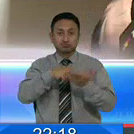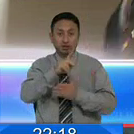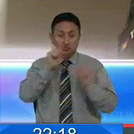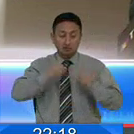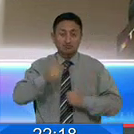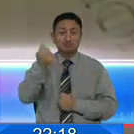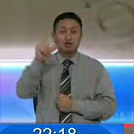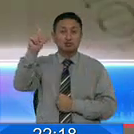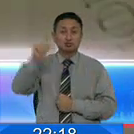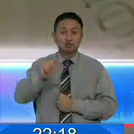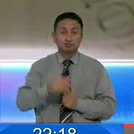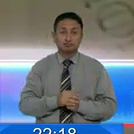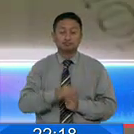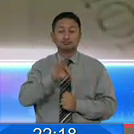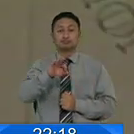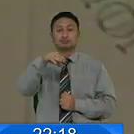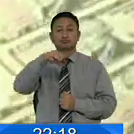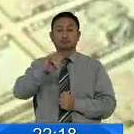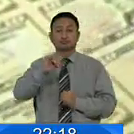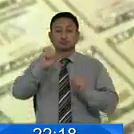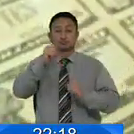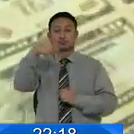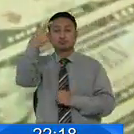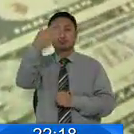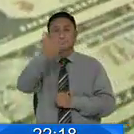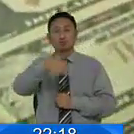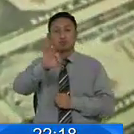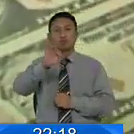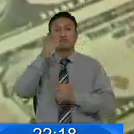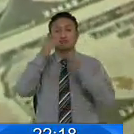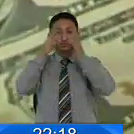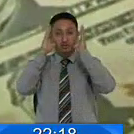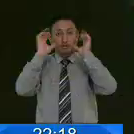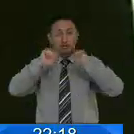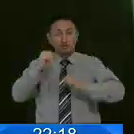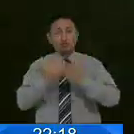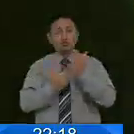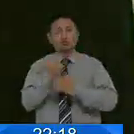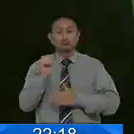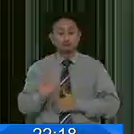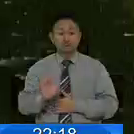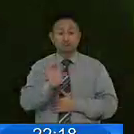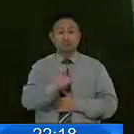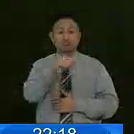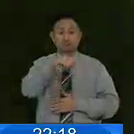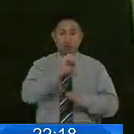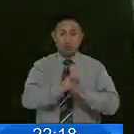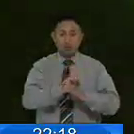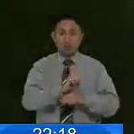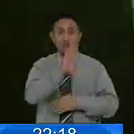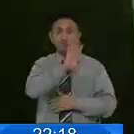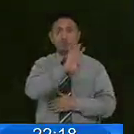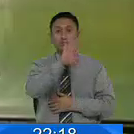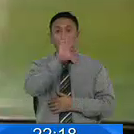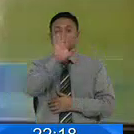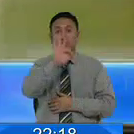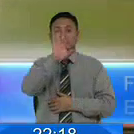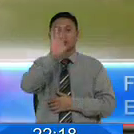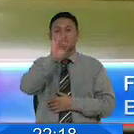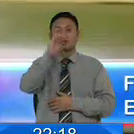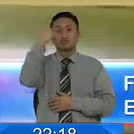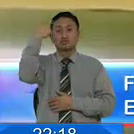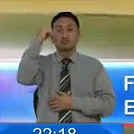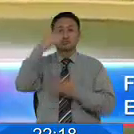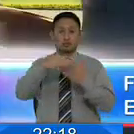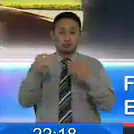mucho más baratos. El FMI prevé el próximo 19 de diciembre analizar el nuevo desembolso para el país. Este es de 498 millones